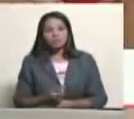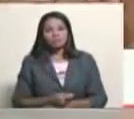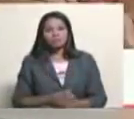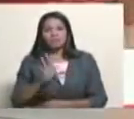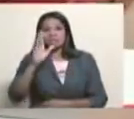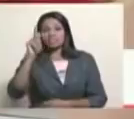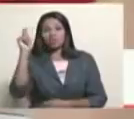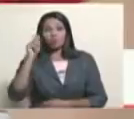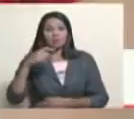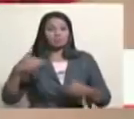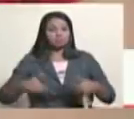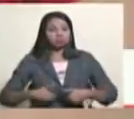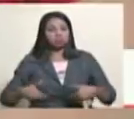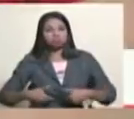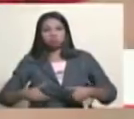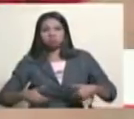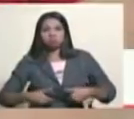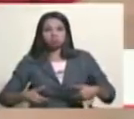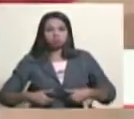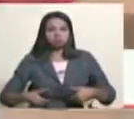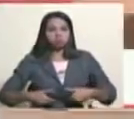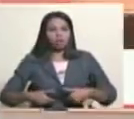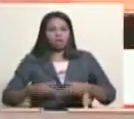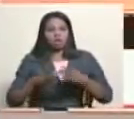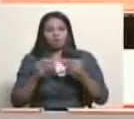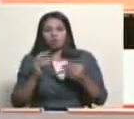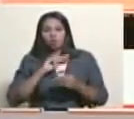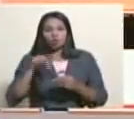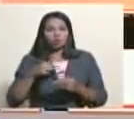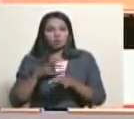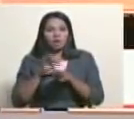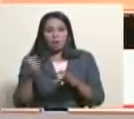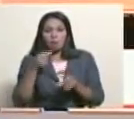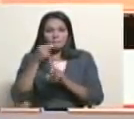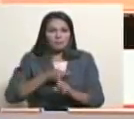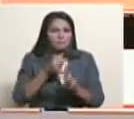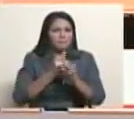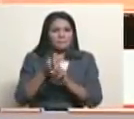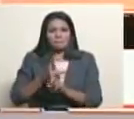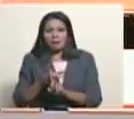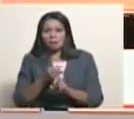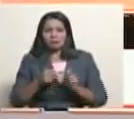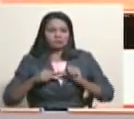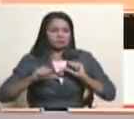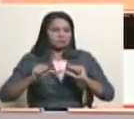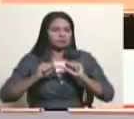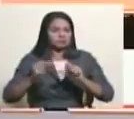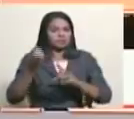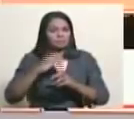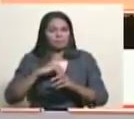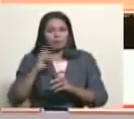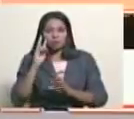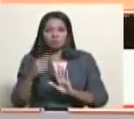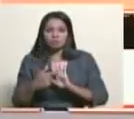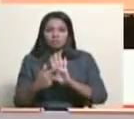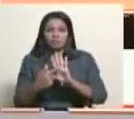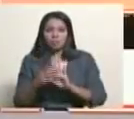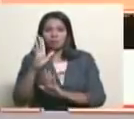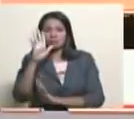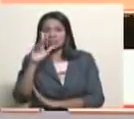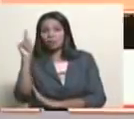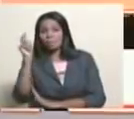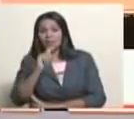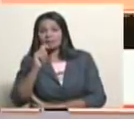5 meses intensos, en los cuales no hemos dejado de batallar, y puedo decirlo más gráficamente,